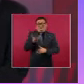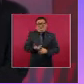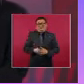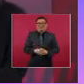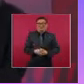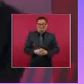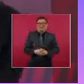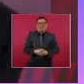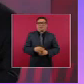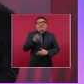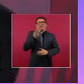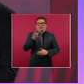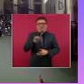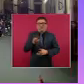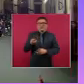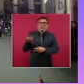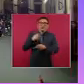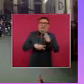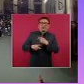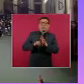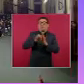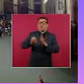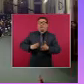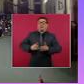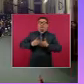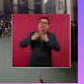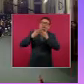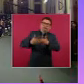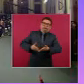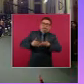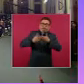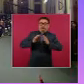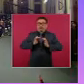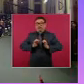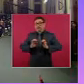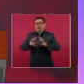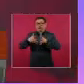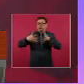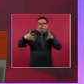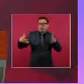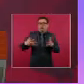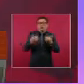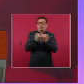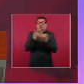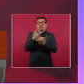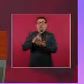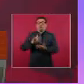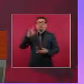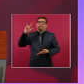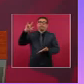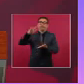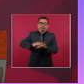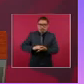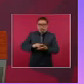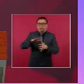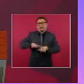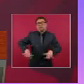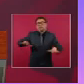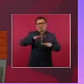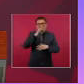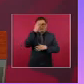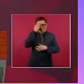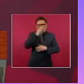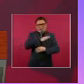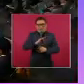Entonces, son los que llegan en cruceros, los que llegan en avión, que van a poder ahora conocer esto.